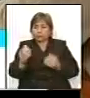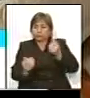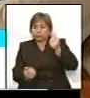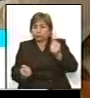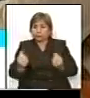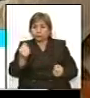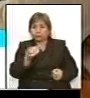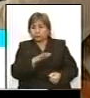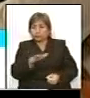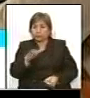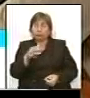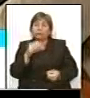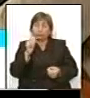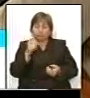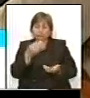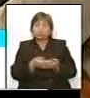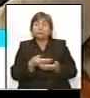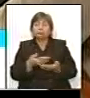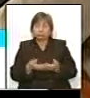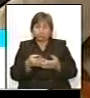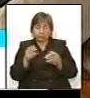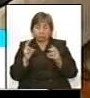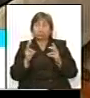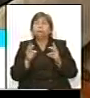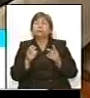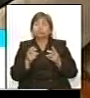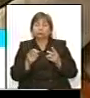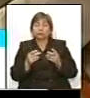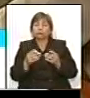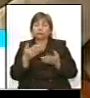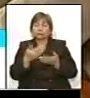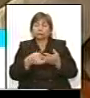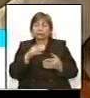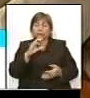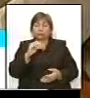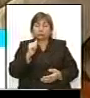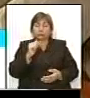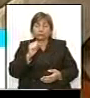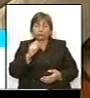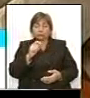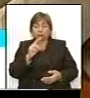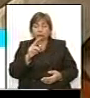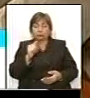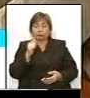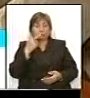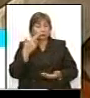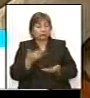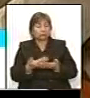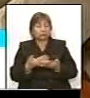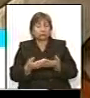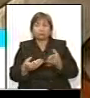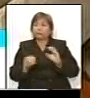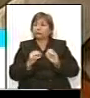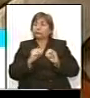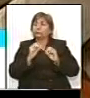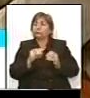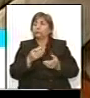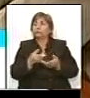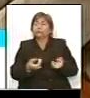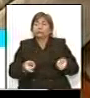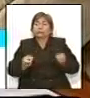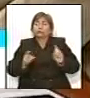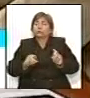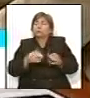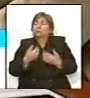lo hemos aplicado en los temas de las prevalencias catastrales y en los temas para solicitar las publicidades cuando todavía